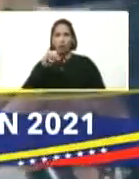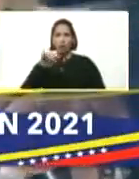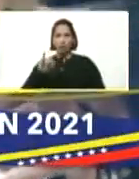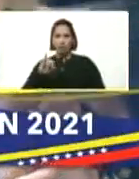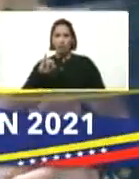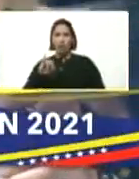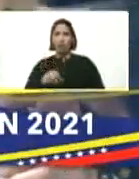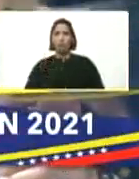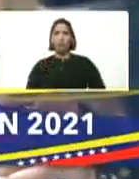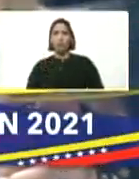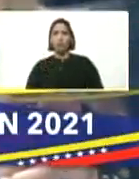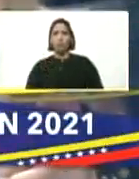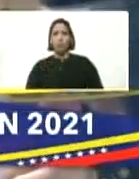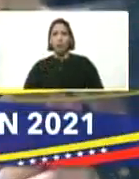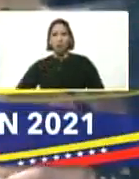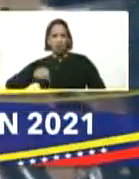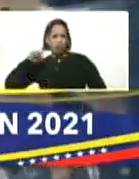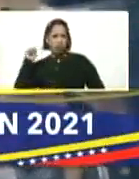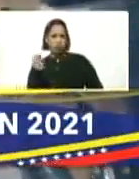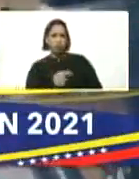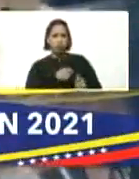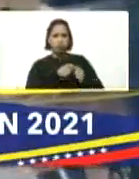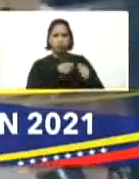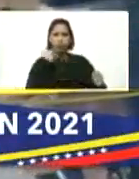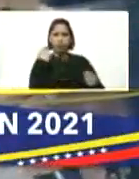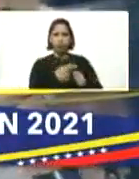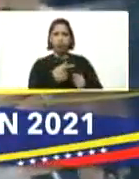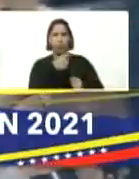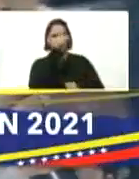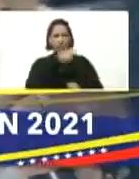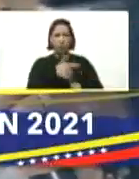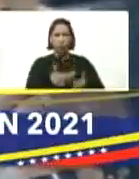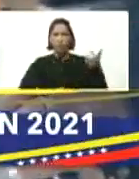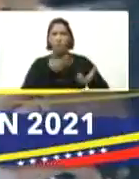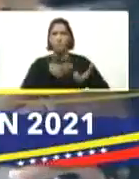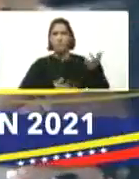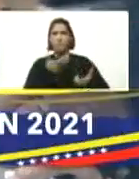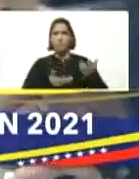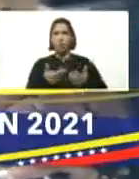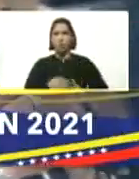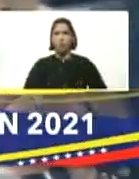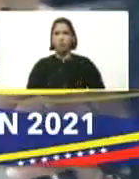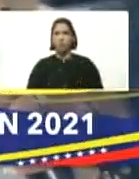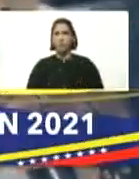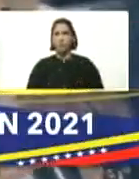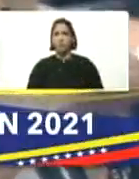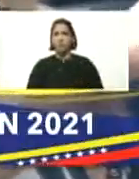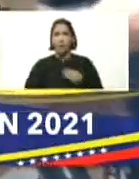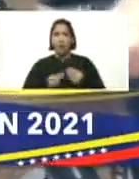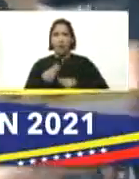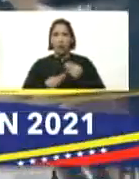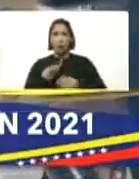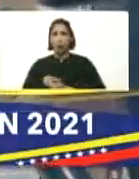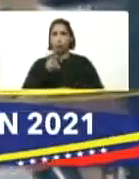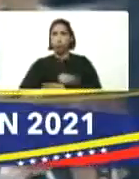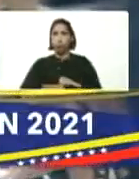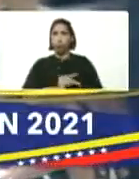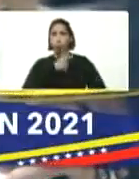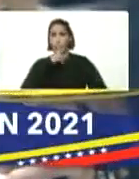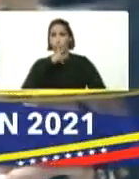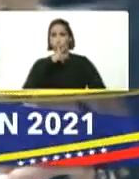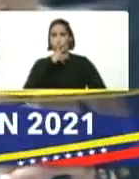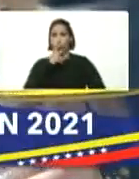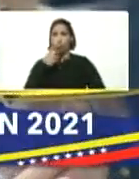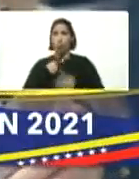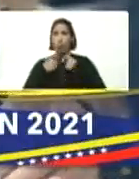a una persona, gasolina le echó, que había cometido el grave delito de tener el color de piel que tenemos